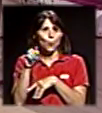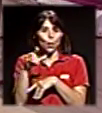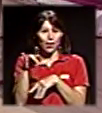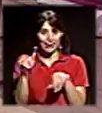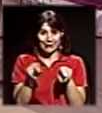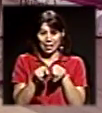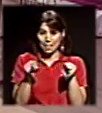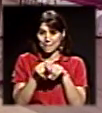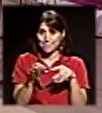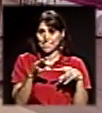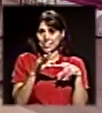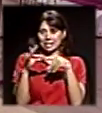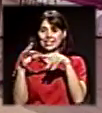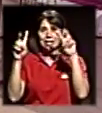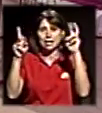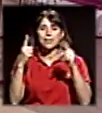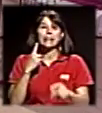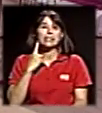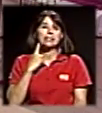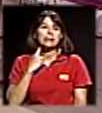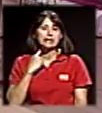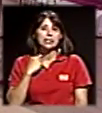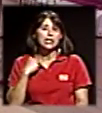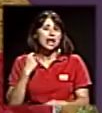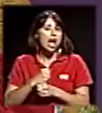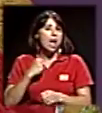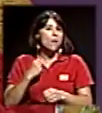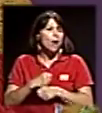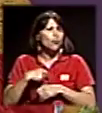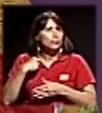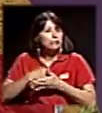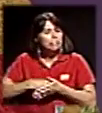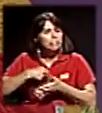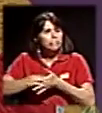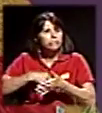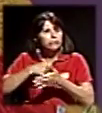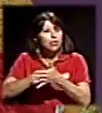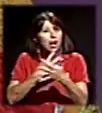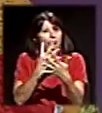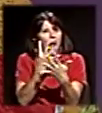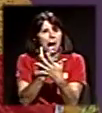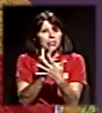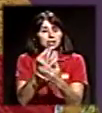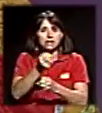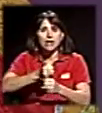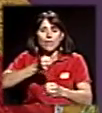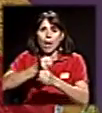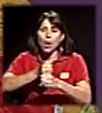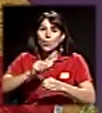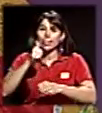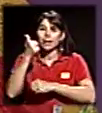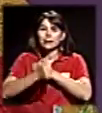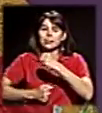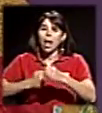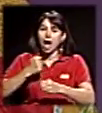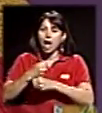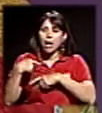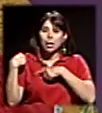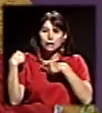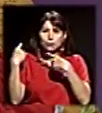amplio trabajo en en cárceles en intervención en cárceles durante durante 10 años y ha